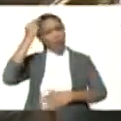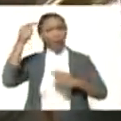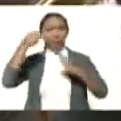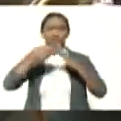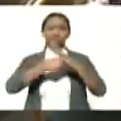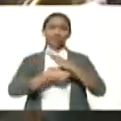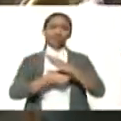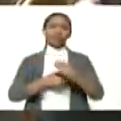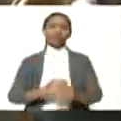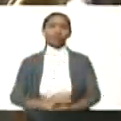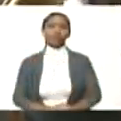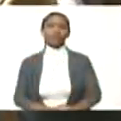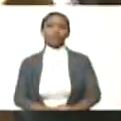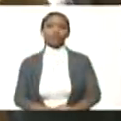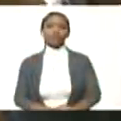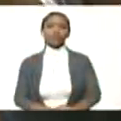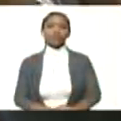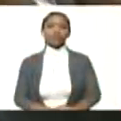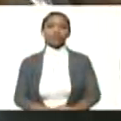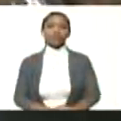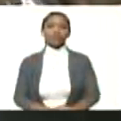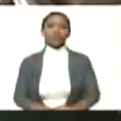profundo.